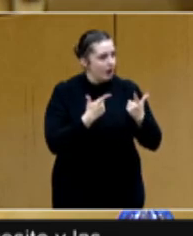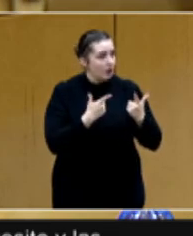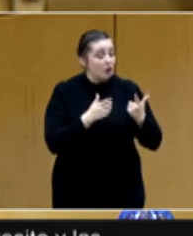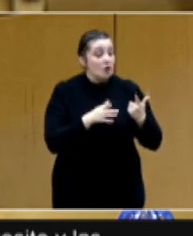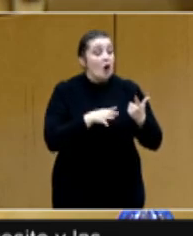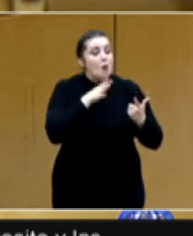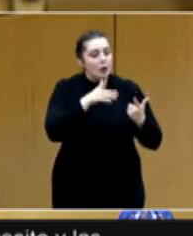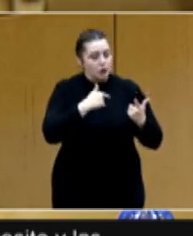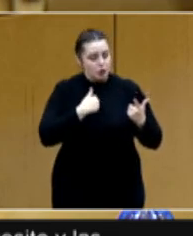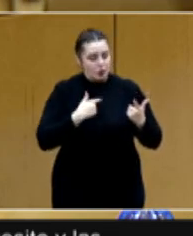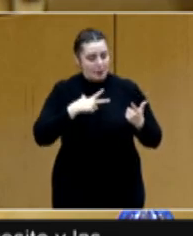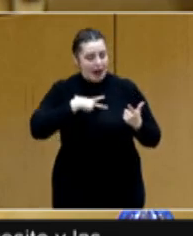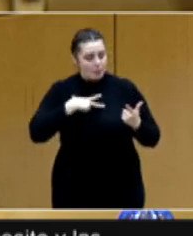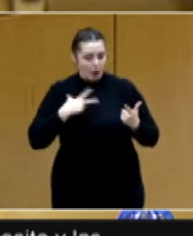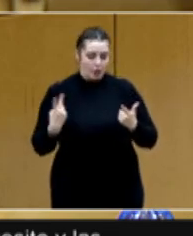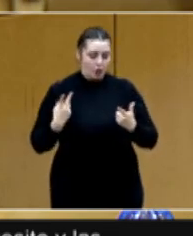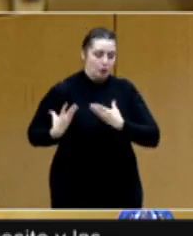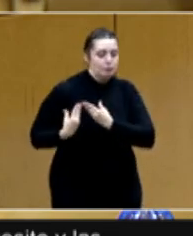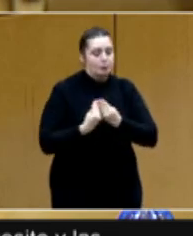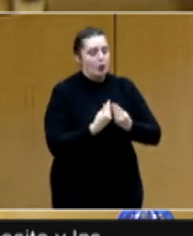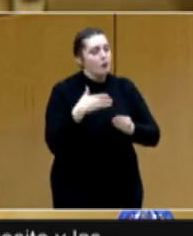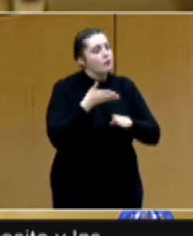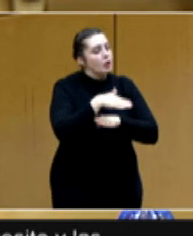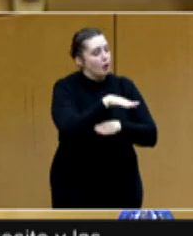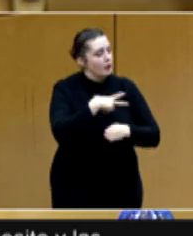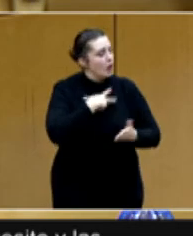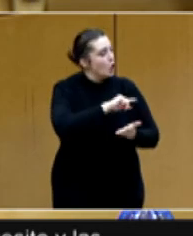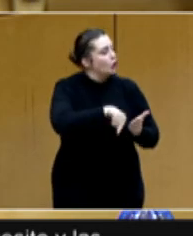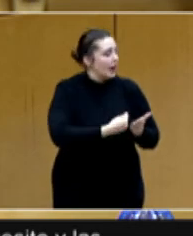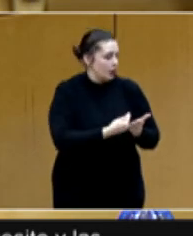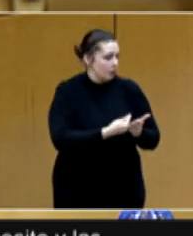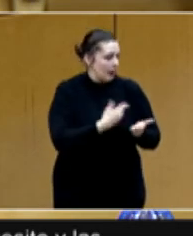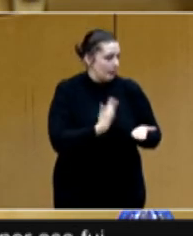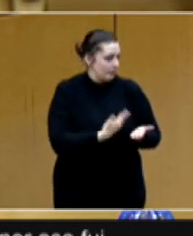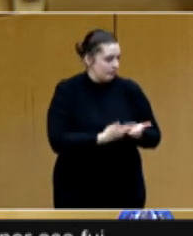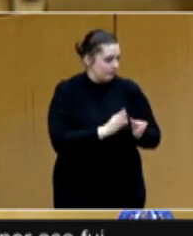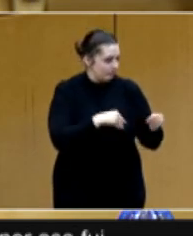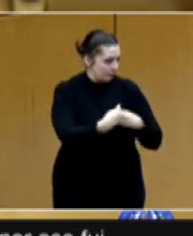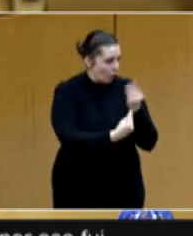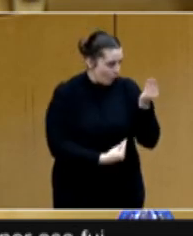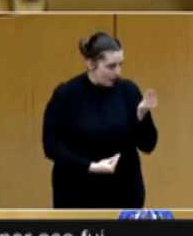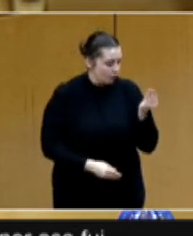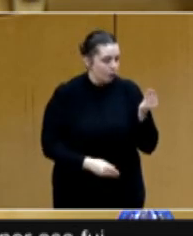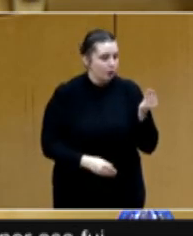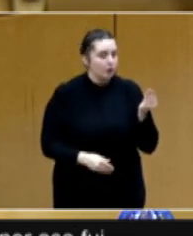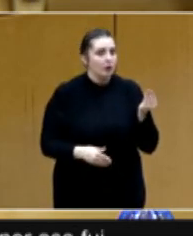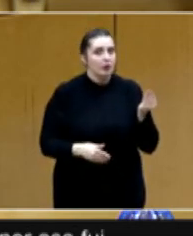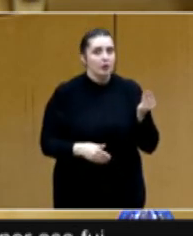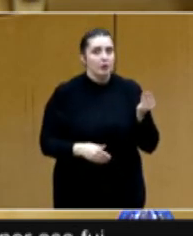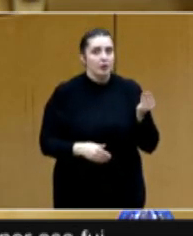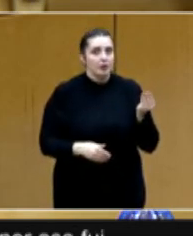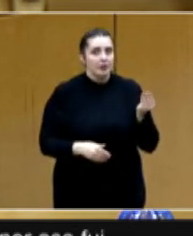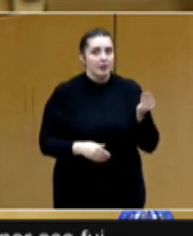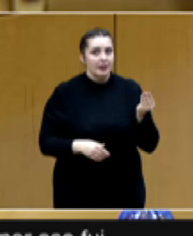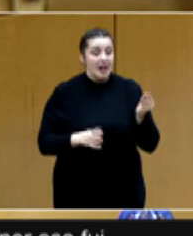eso fui con mi abogado al notario me gusta mucho